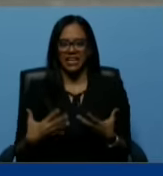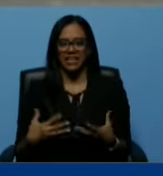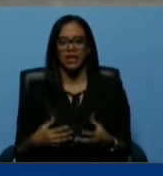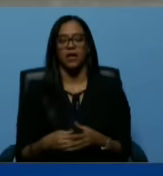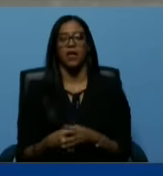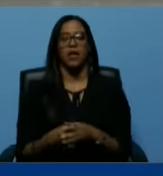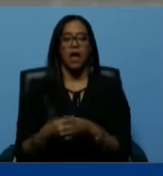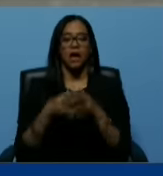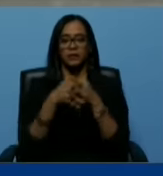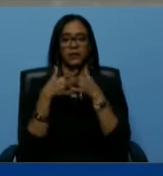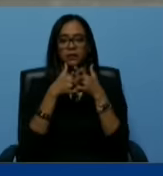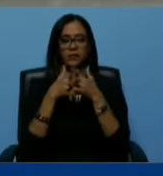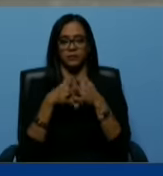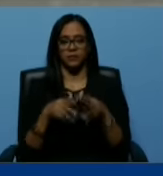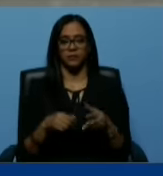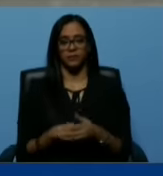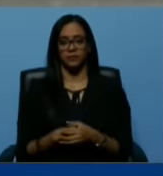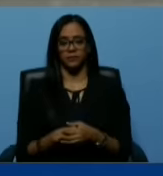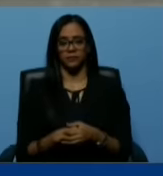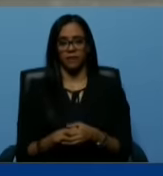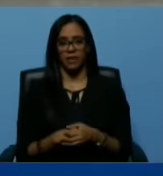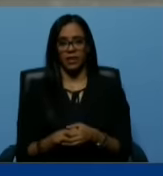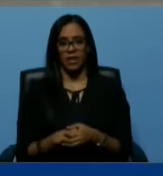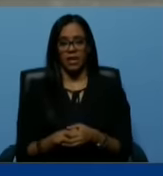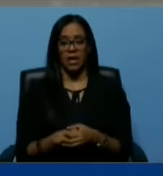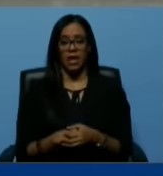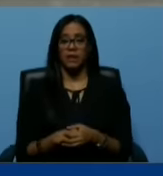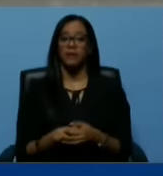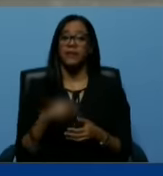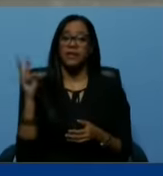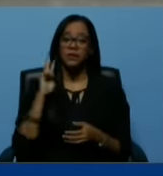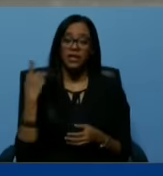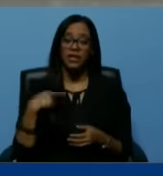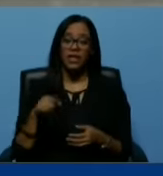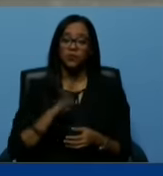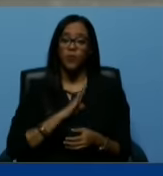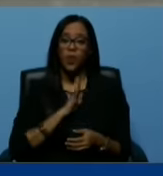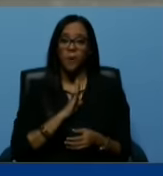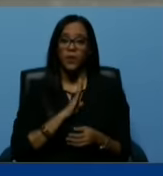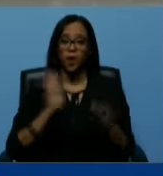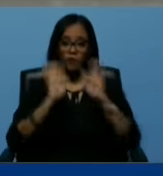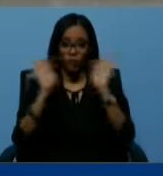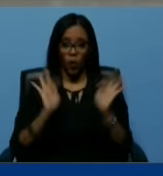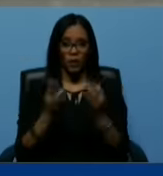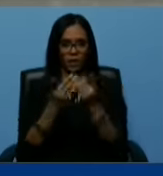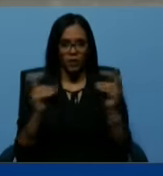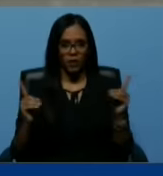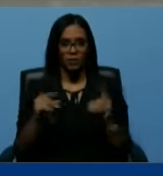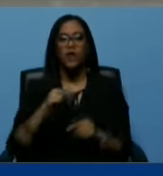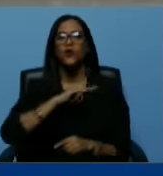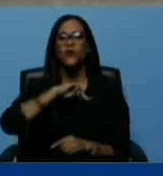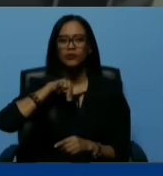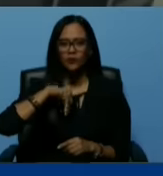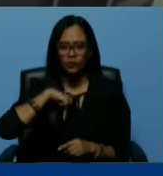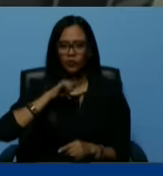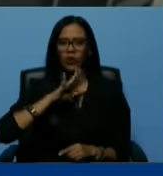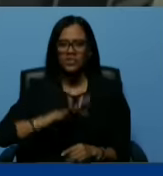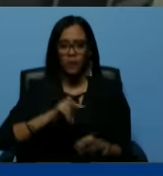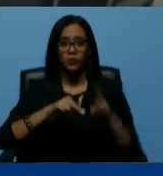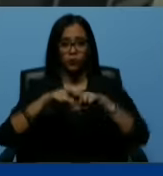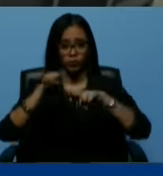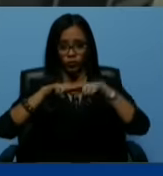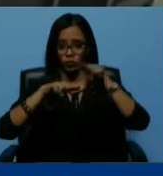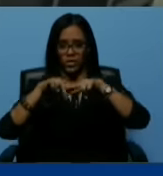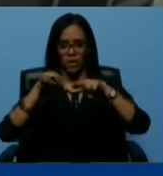imperialismo. Venezuela tiene su propio modelo de democracia. Nosotros lo estamos construyendo. No